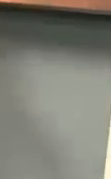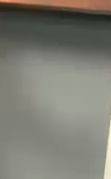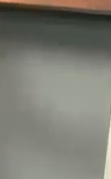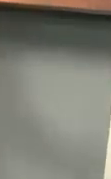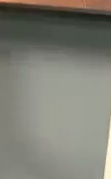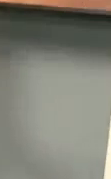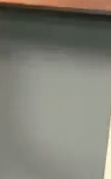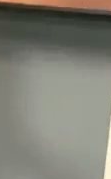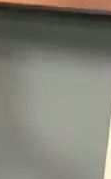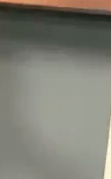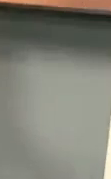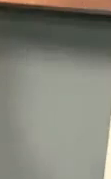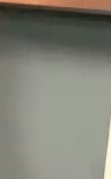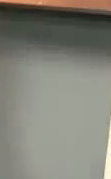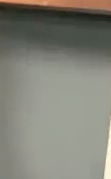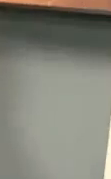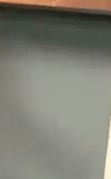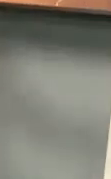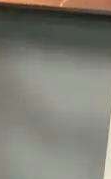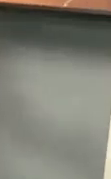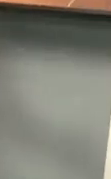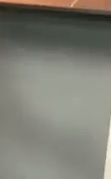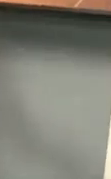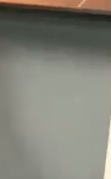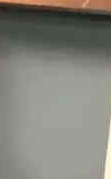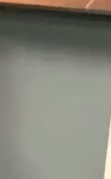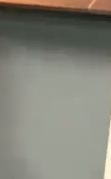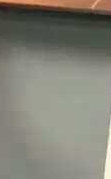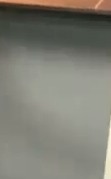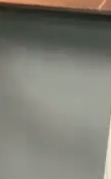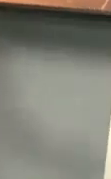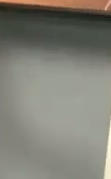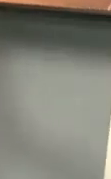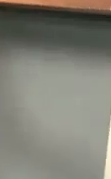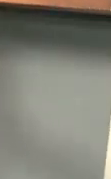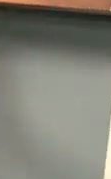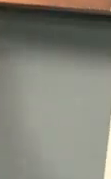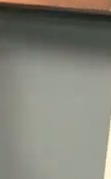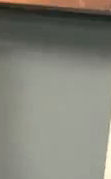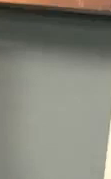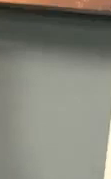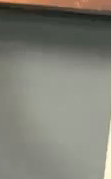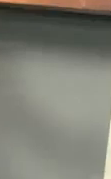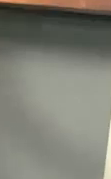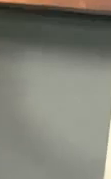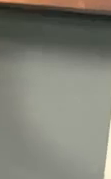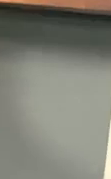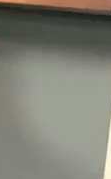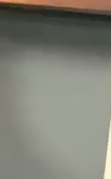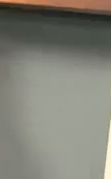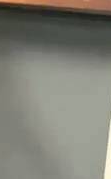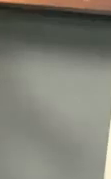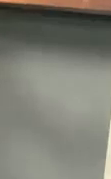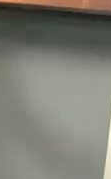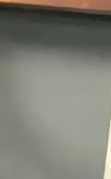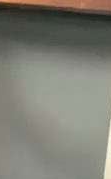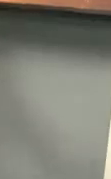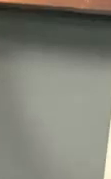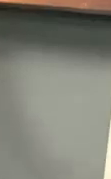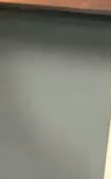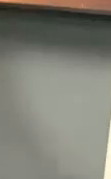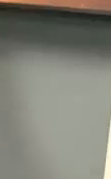la transformación de las leyes del poder popular, pero también el fortalecimiento del poder comunal y sobre todo de la